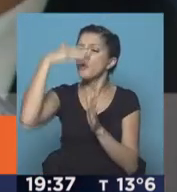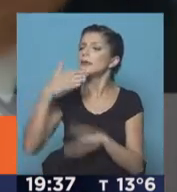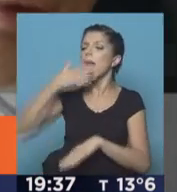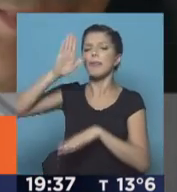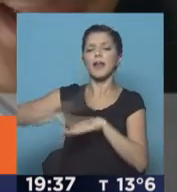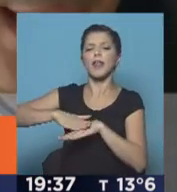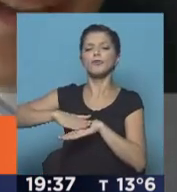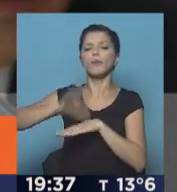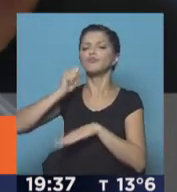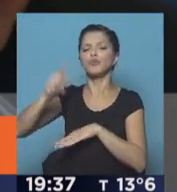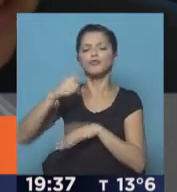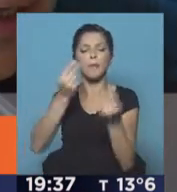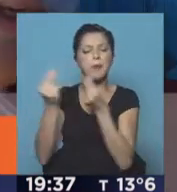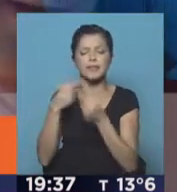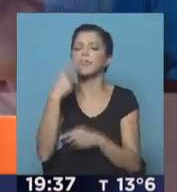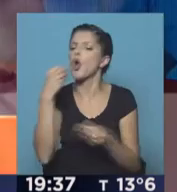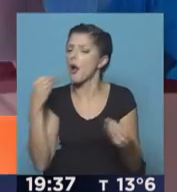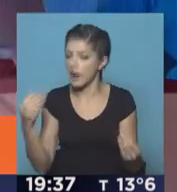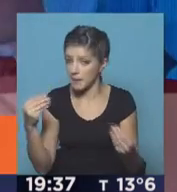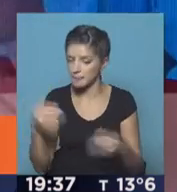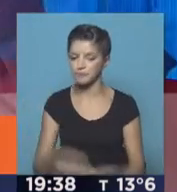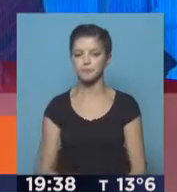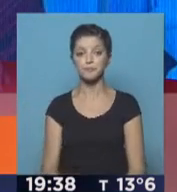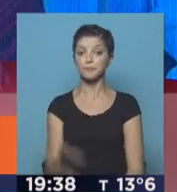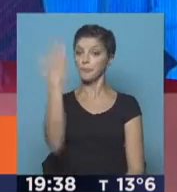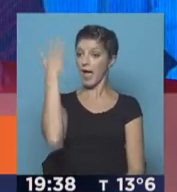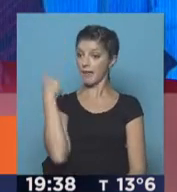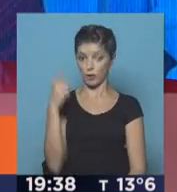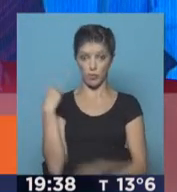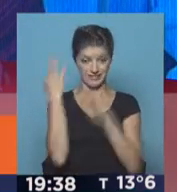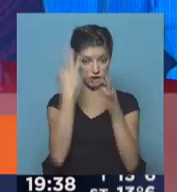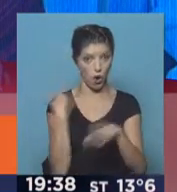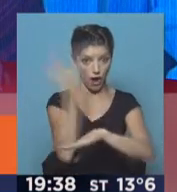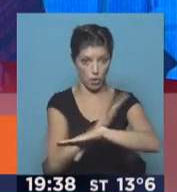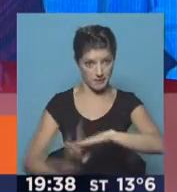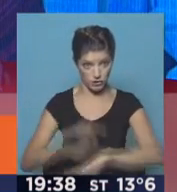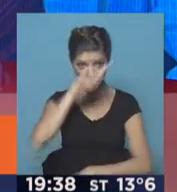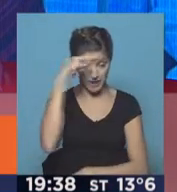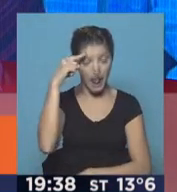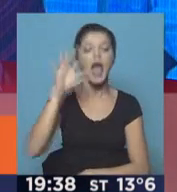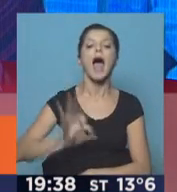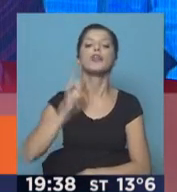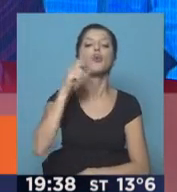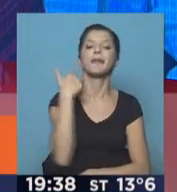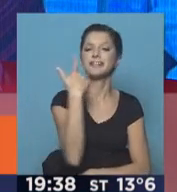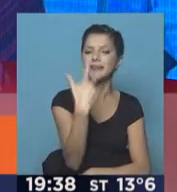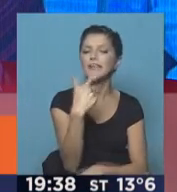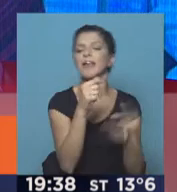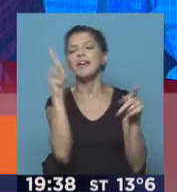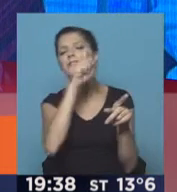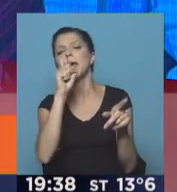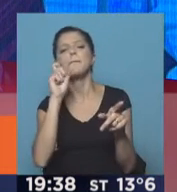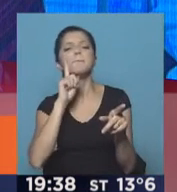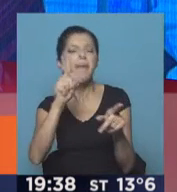José López? Recordemos que cuando él ingresó al gobierno nacional, declaró en el 2003 un patrimonio que era apenas más de 100 mil